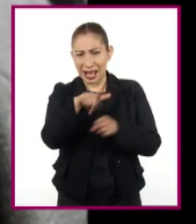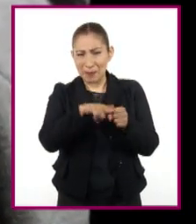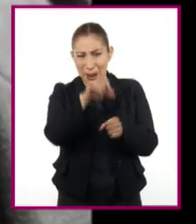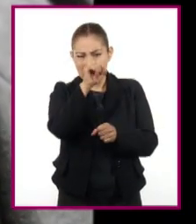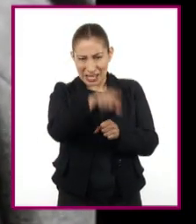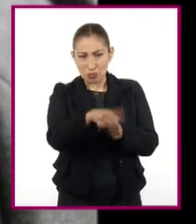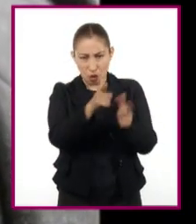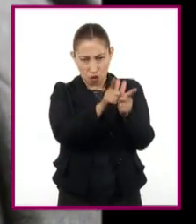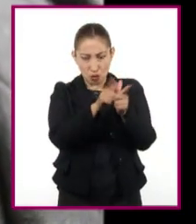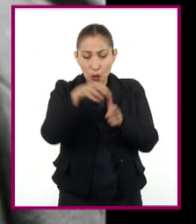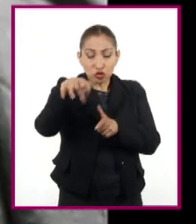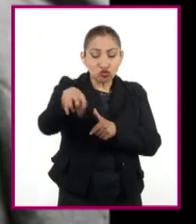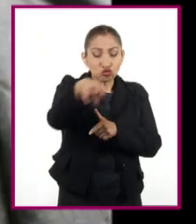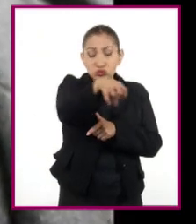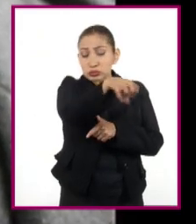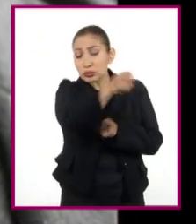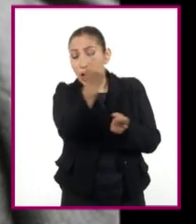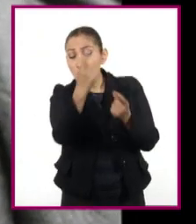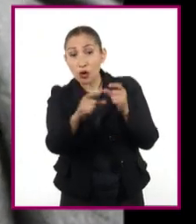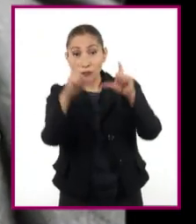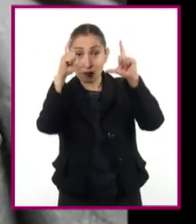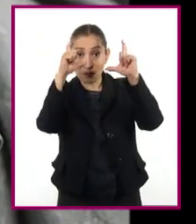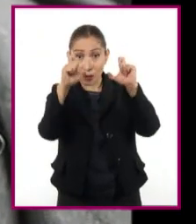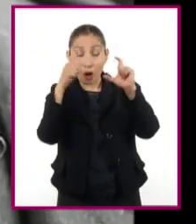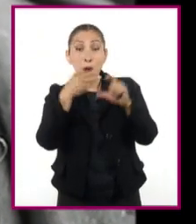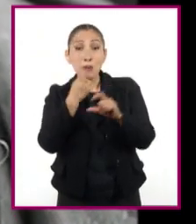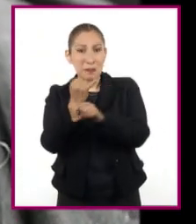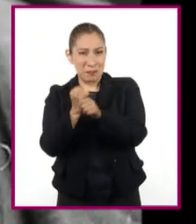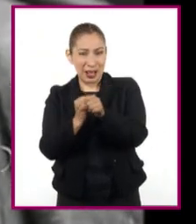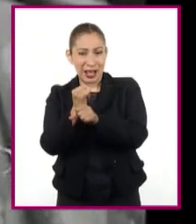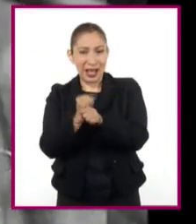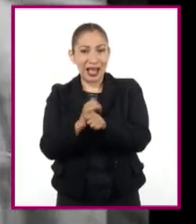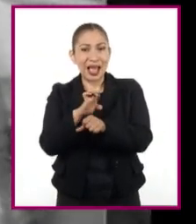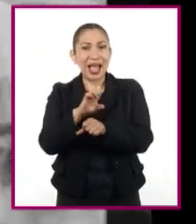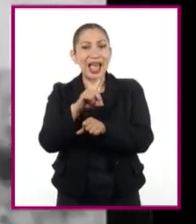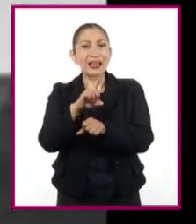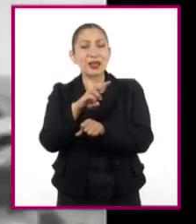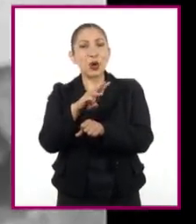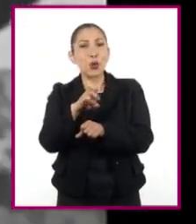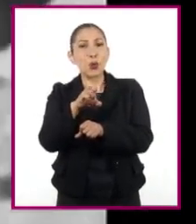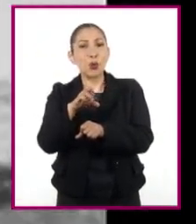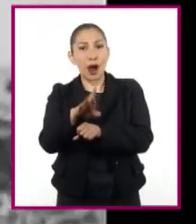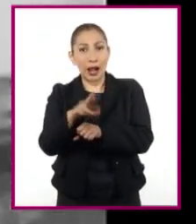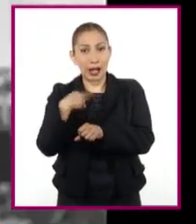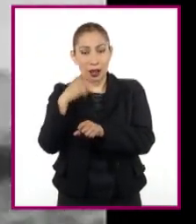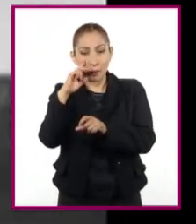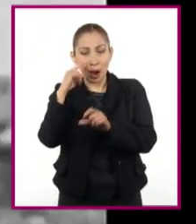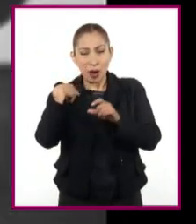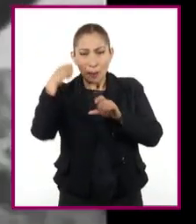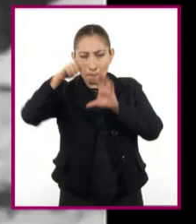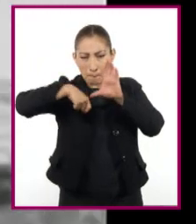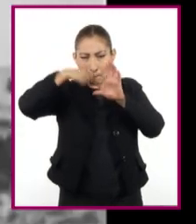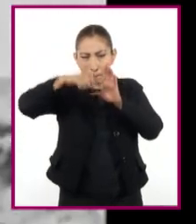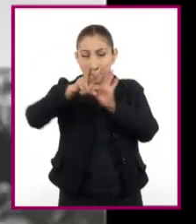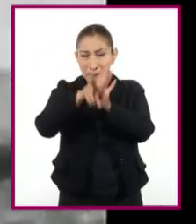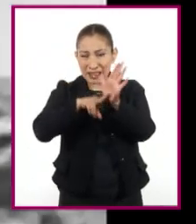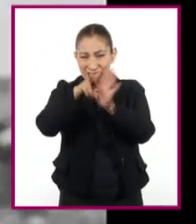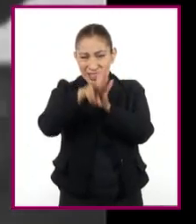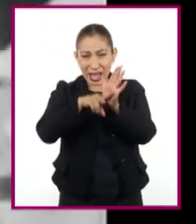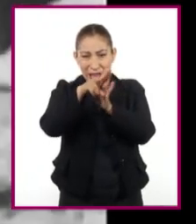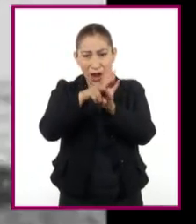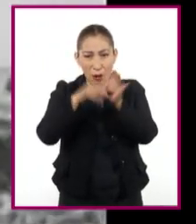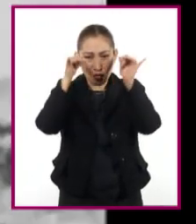estos impresionantes animales, el fotógrafo e investigador Edward Muybridge tomó una secuencia de un bisonte